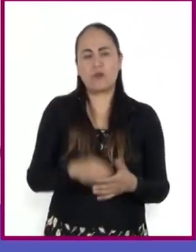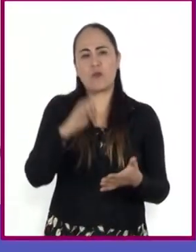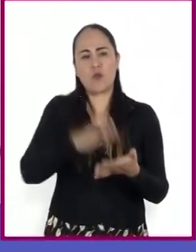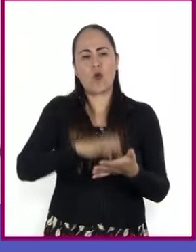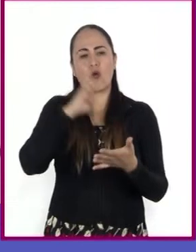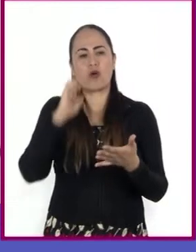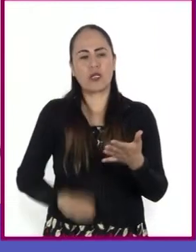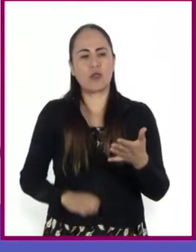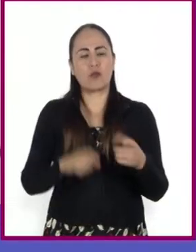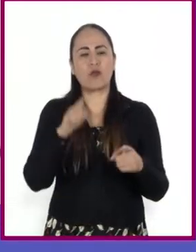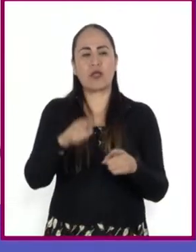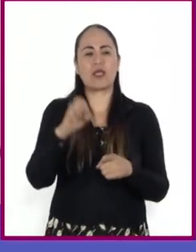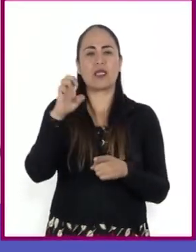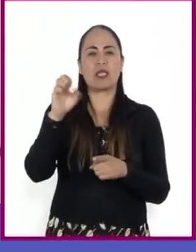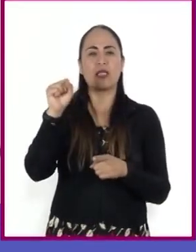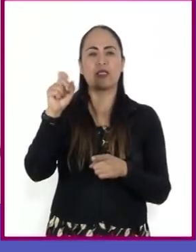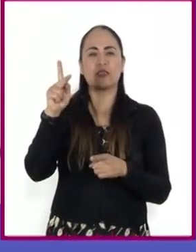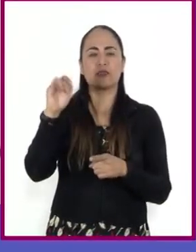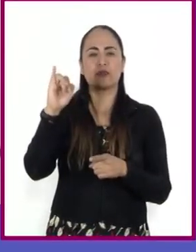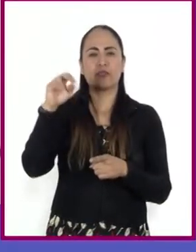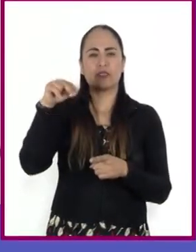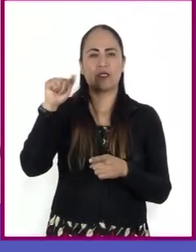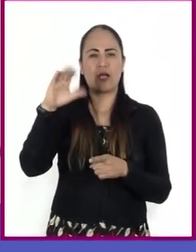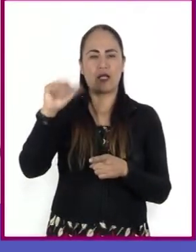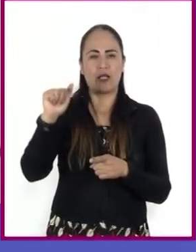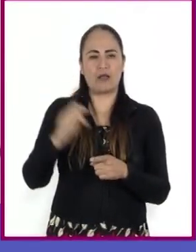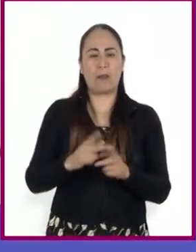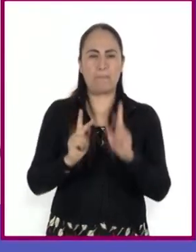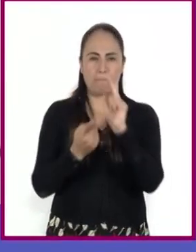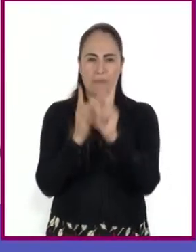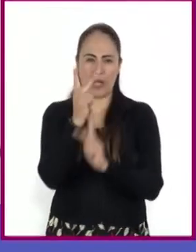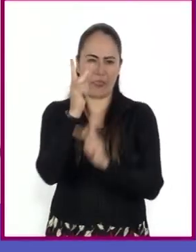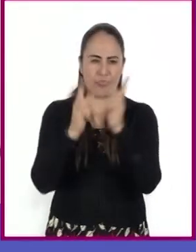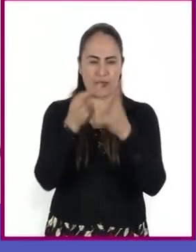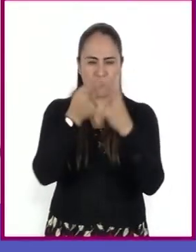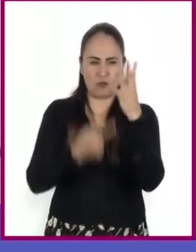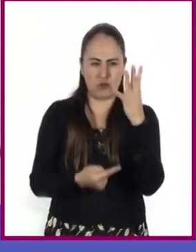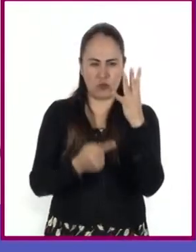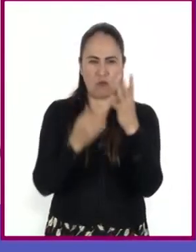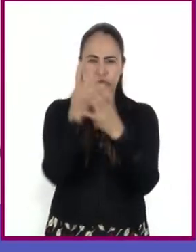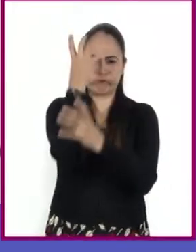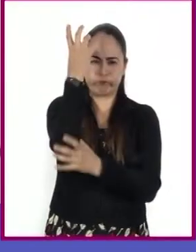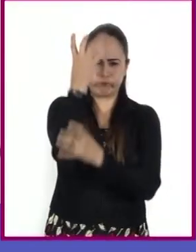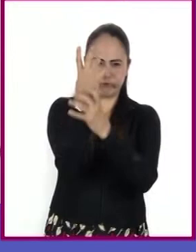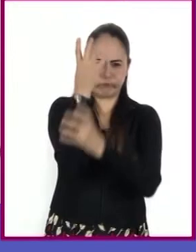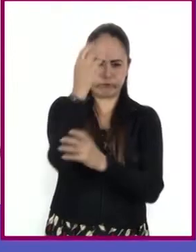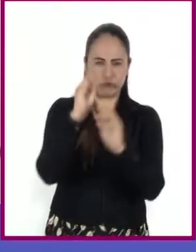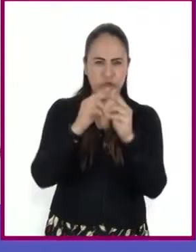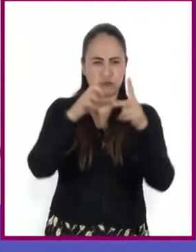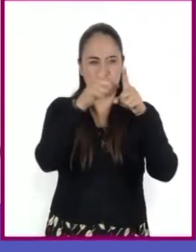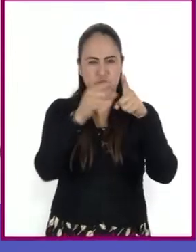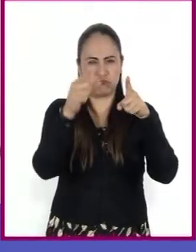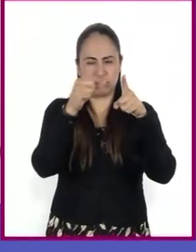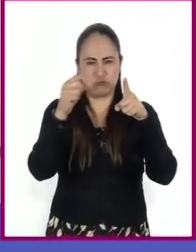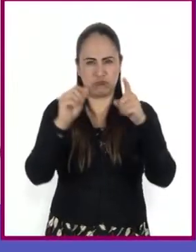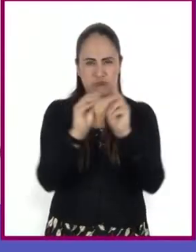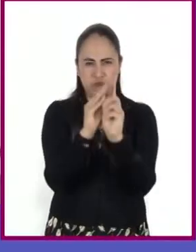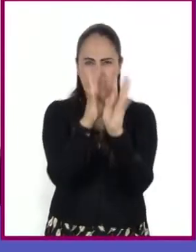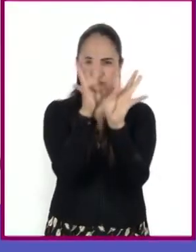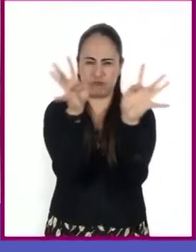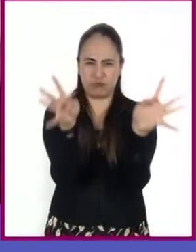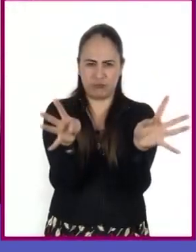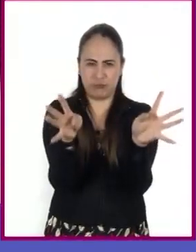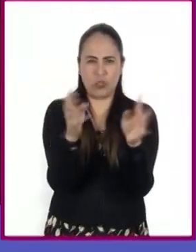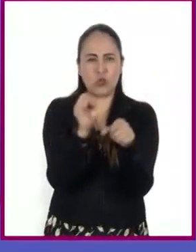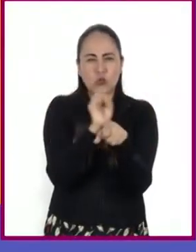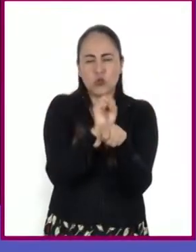de espinaca. Planta hortense comestible con tallo ramoso, hojas radicales, estrechas, agudas